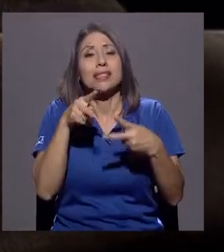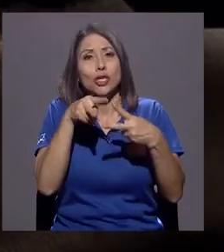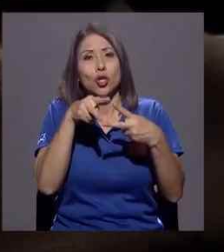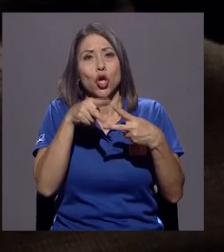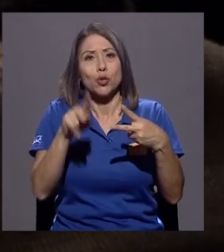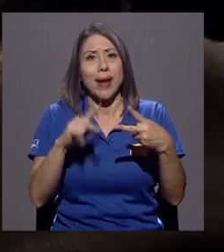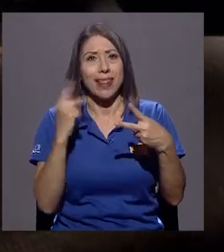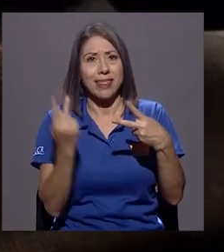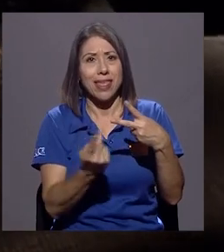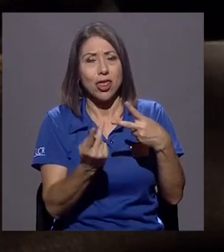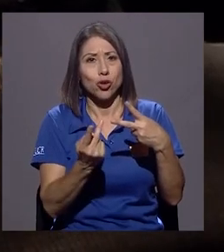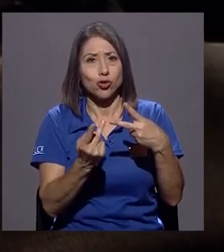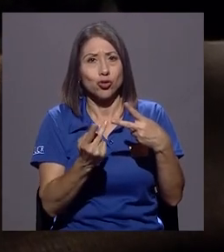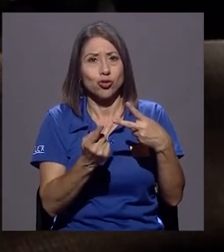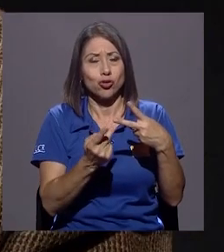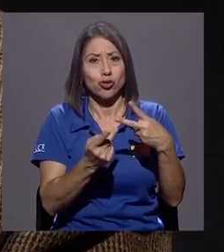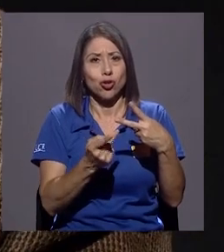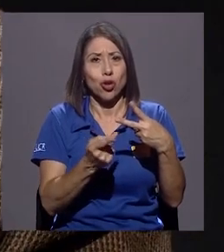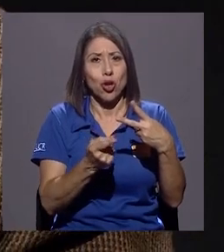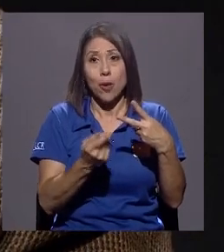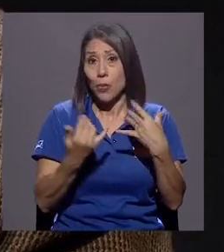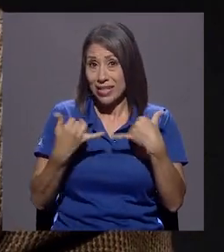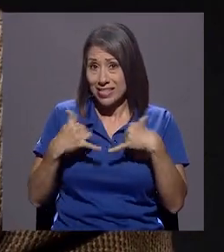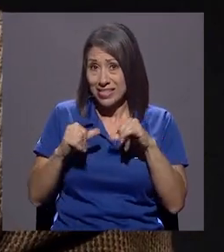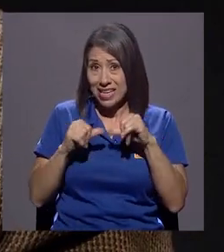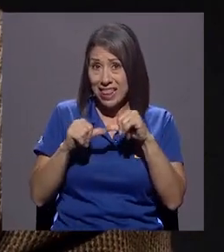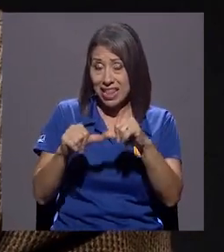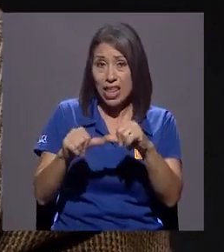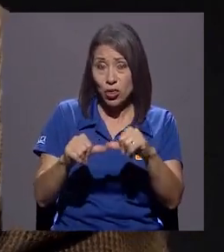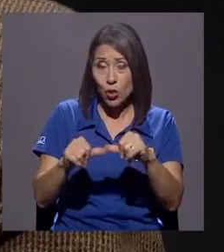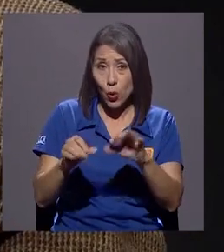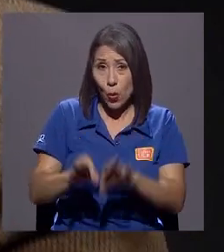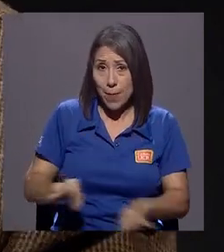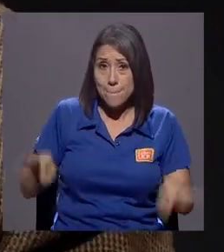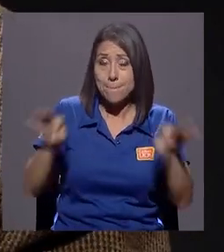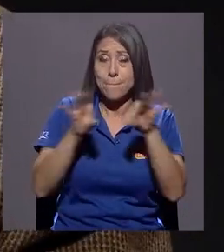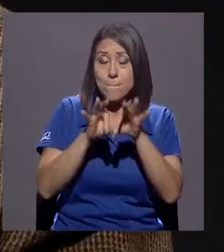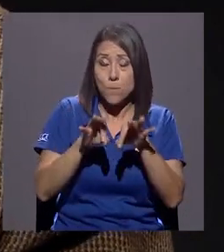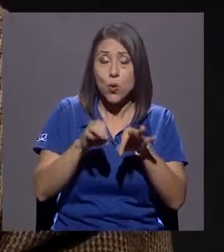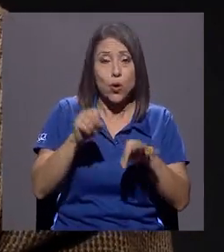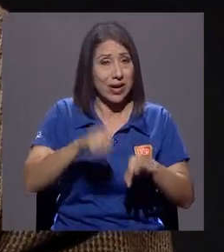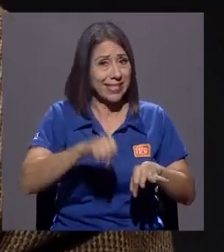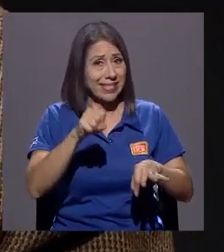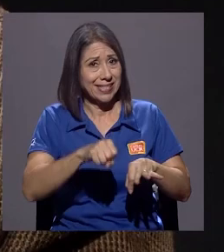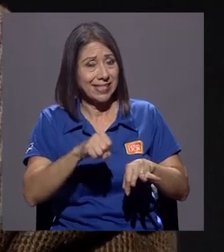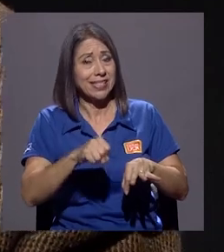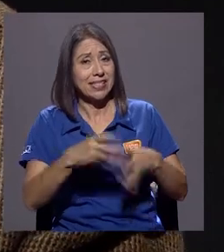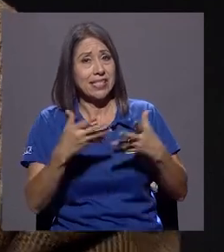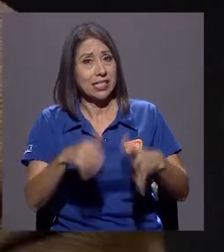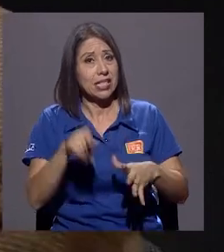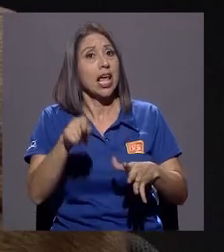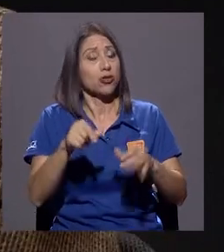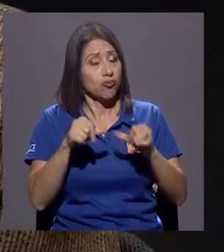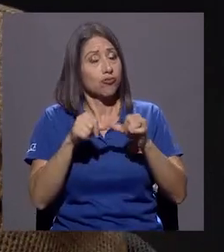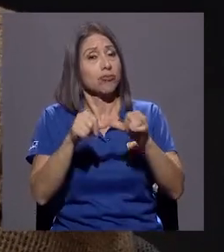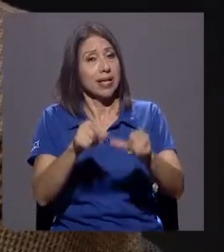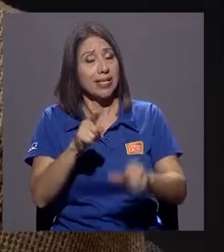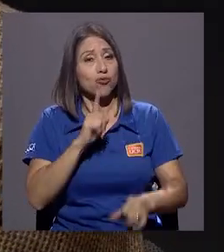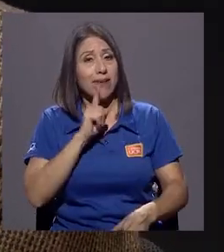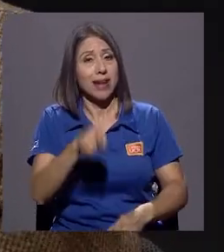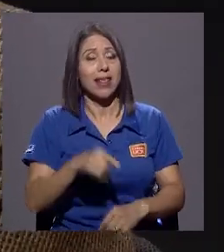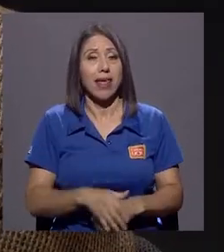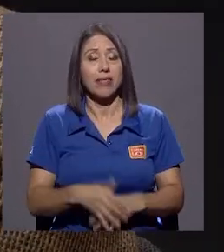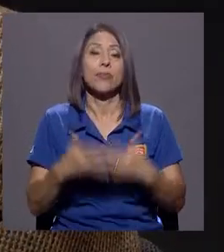teniendo un valor protagonista increíble si en ésta los teórica es una realidad